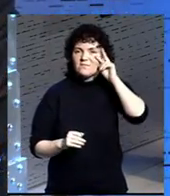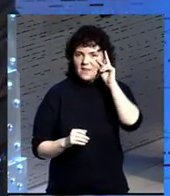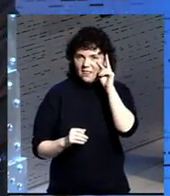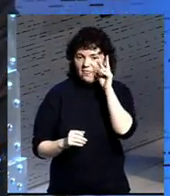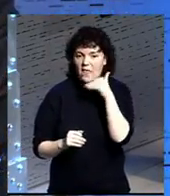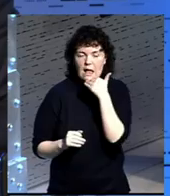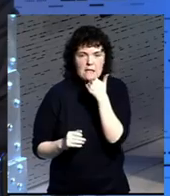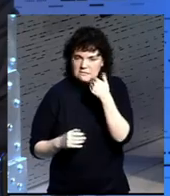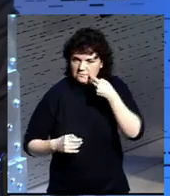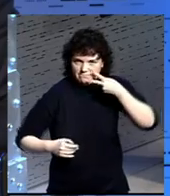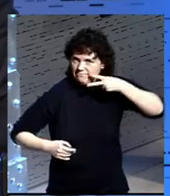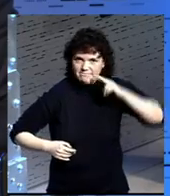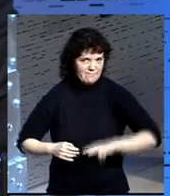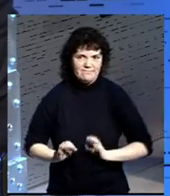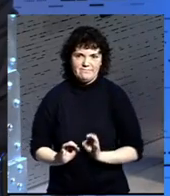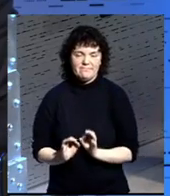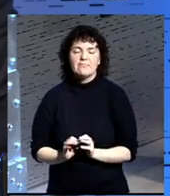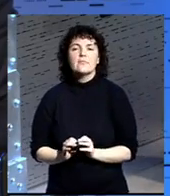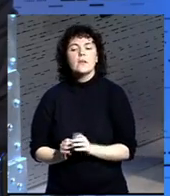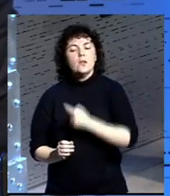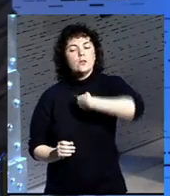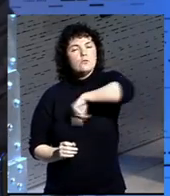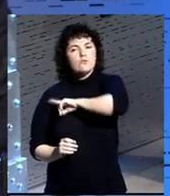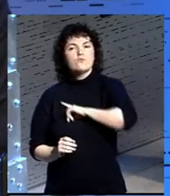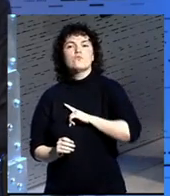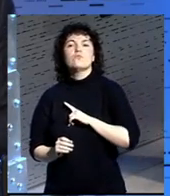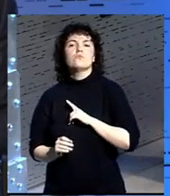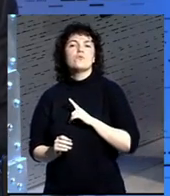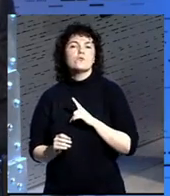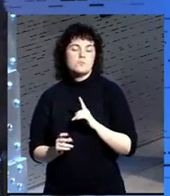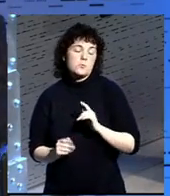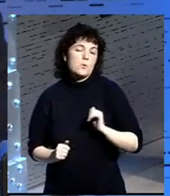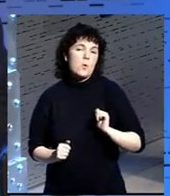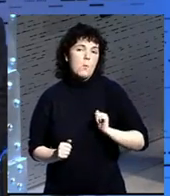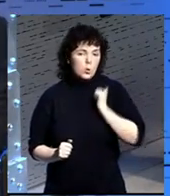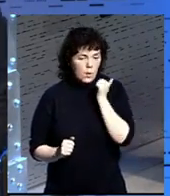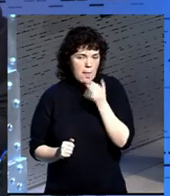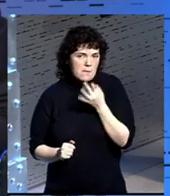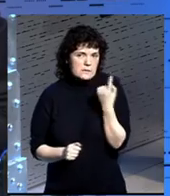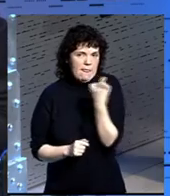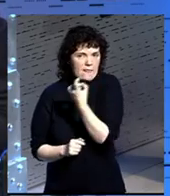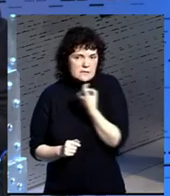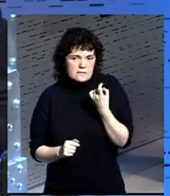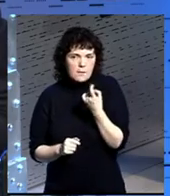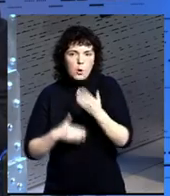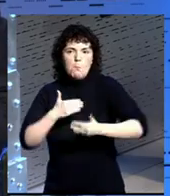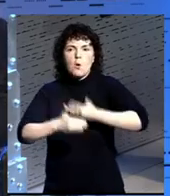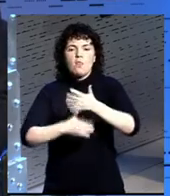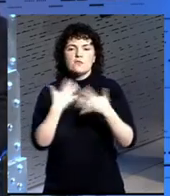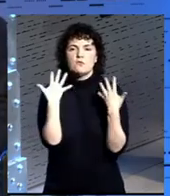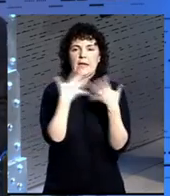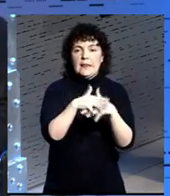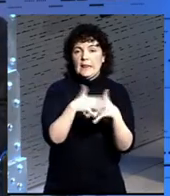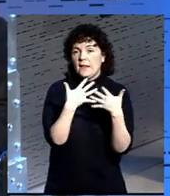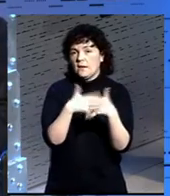casi empíricas. Nosotros, que hemos tenido la oportunidad y la necesidad de enfrentarnos a procesos de integración por